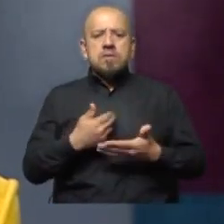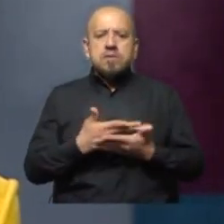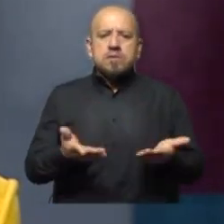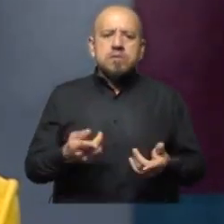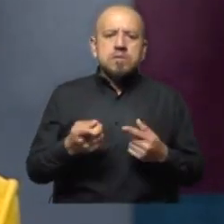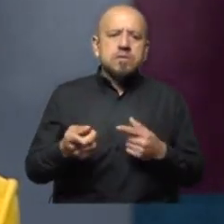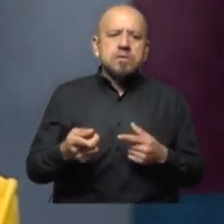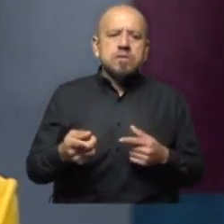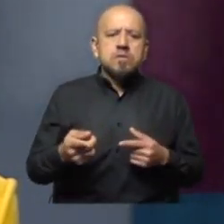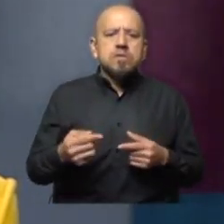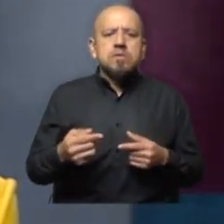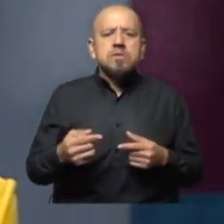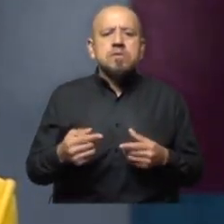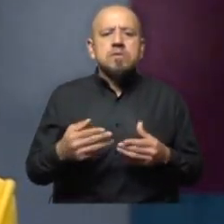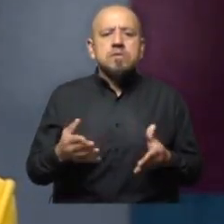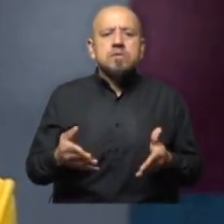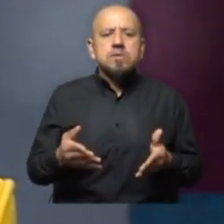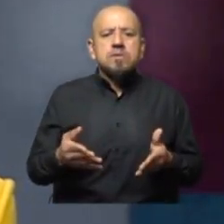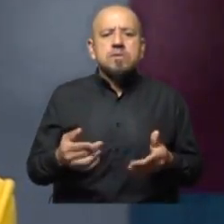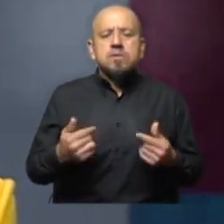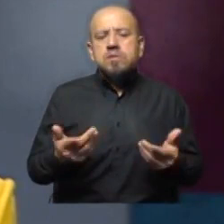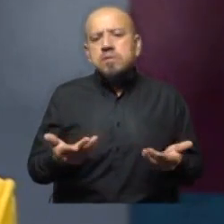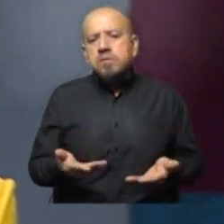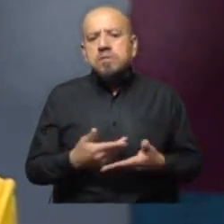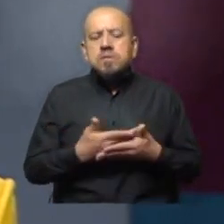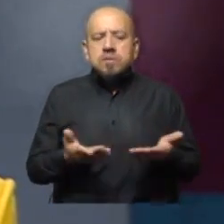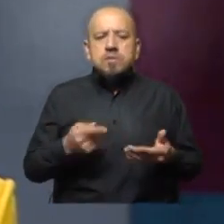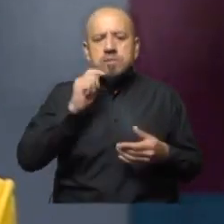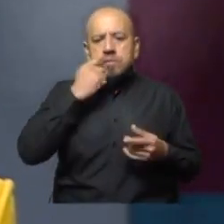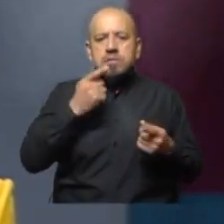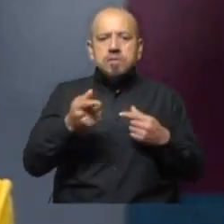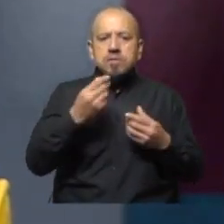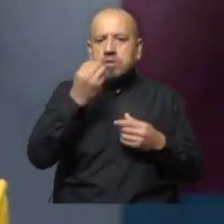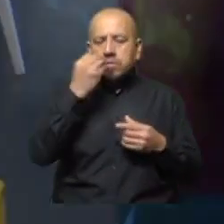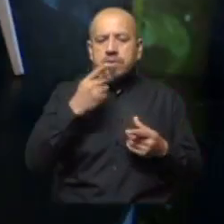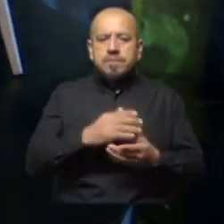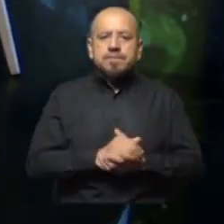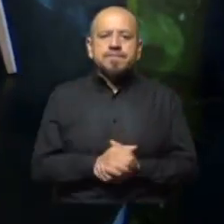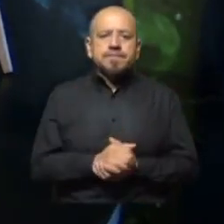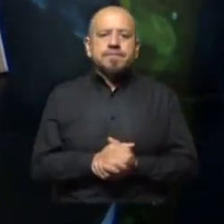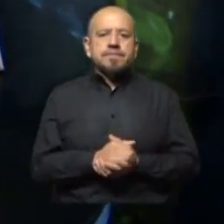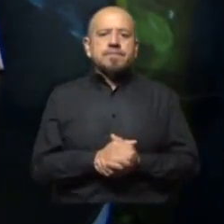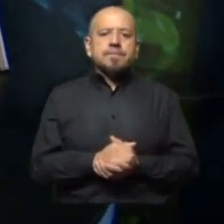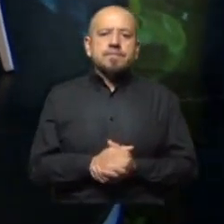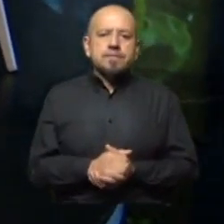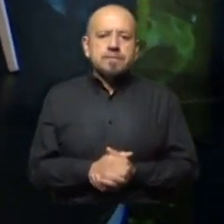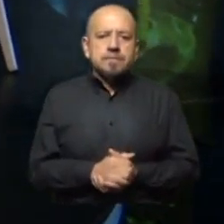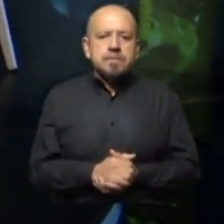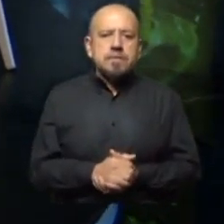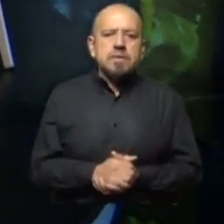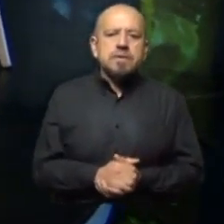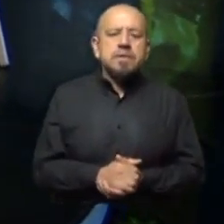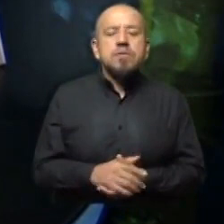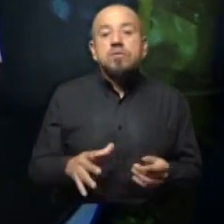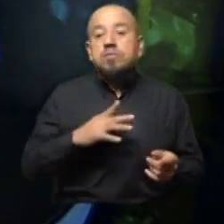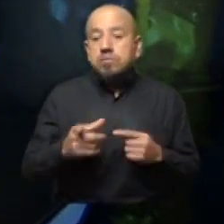hacia los de manu y de mares es muy lindo a través de la comida pero también también de cocinar no solamente ocupa el